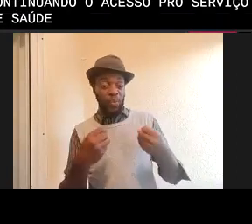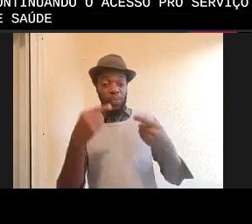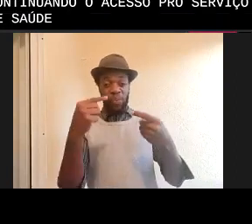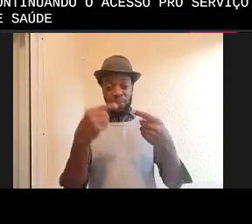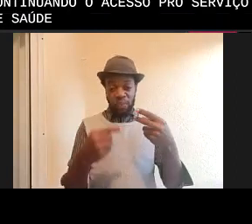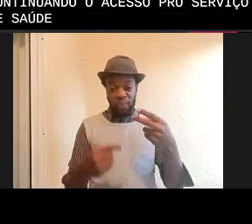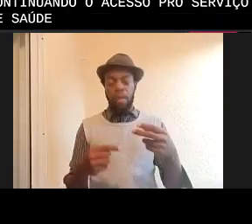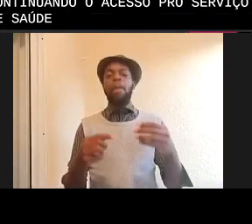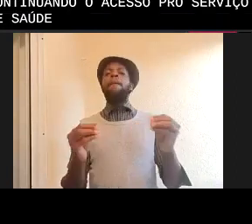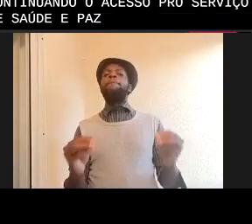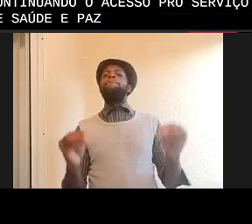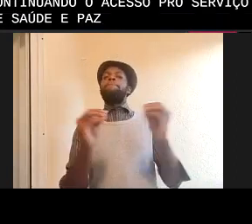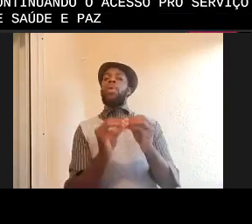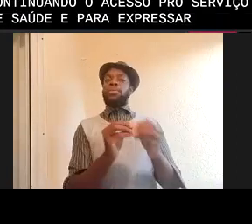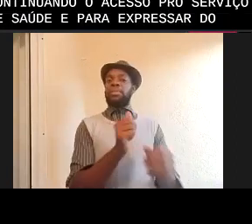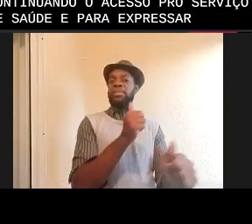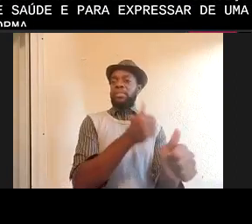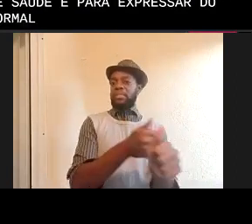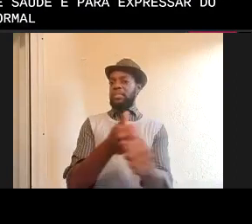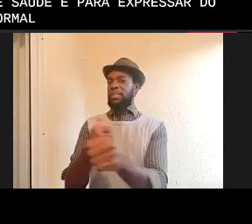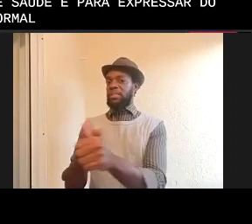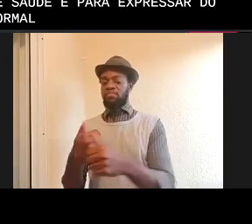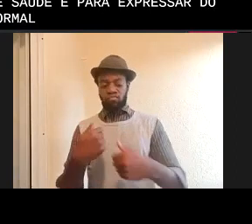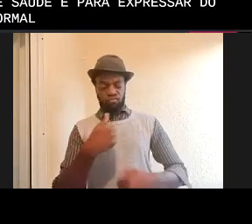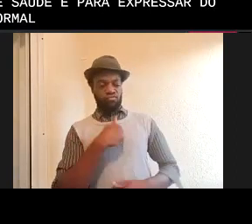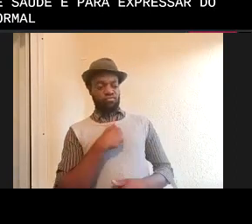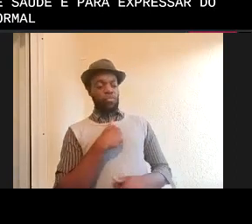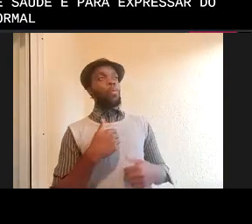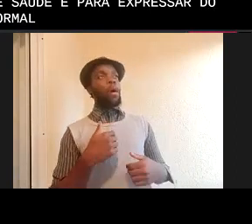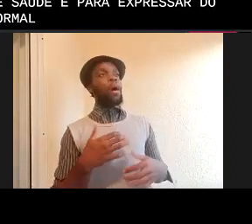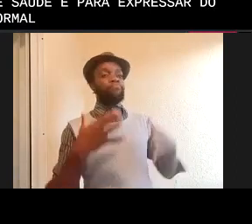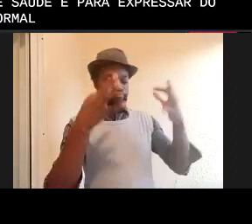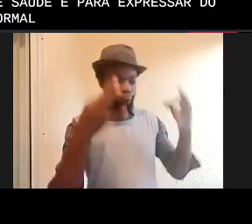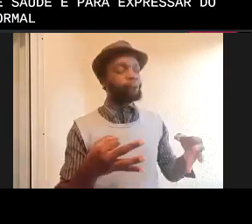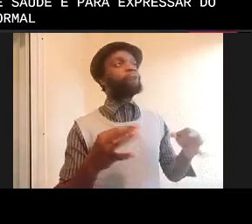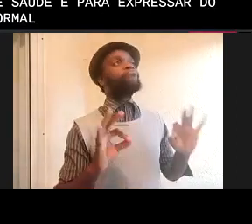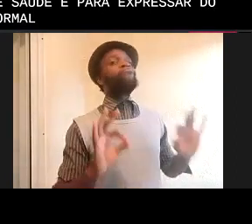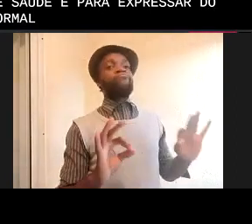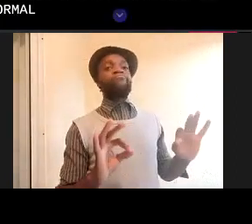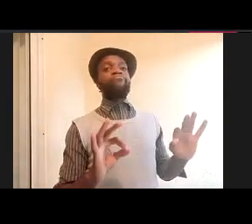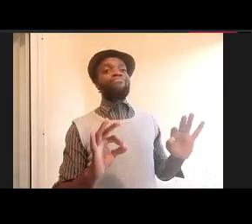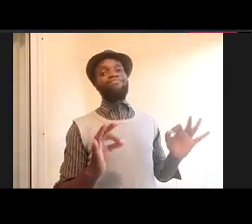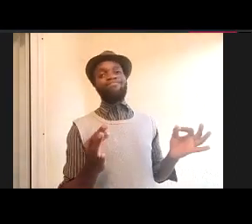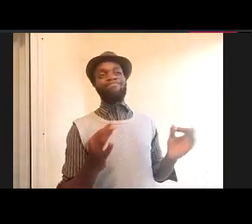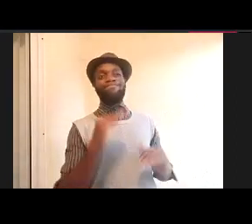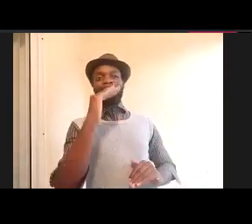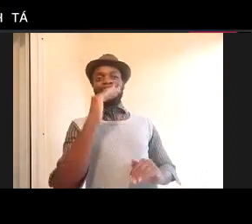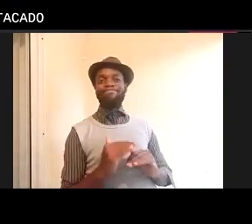forma autónoma su consentimiento, entonces se ve completamente cercenado, por lo menos en los países